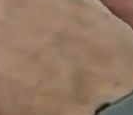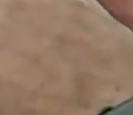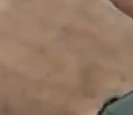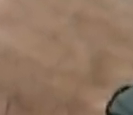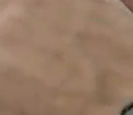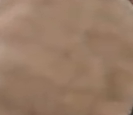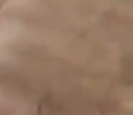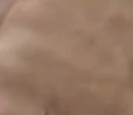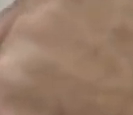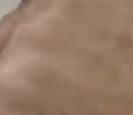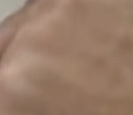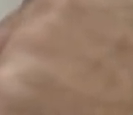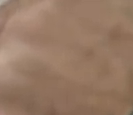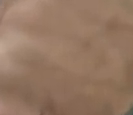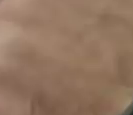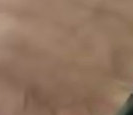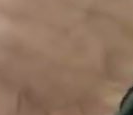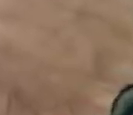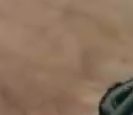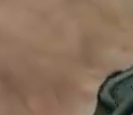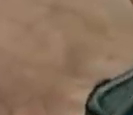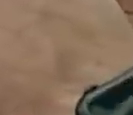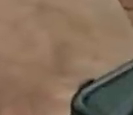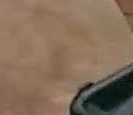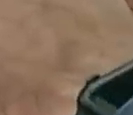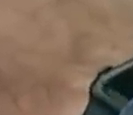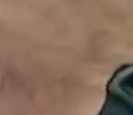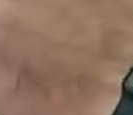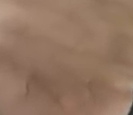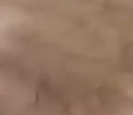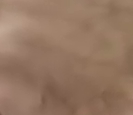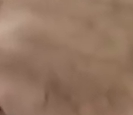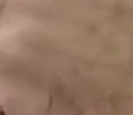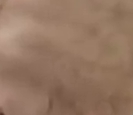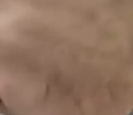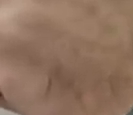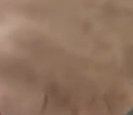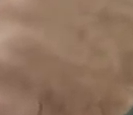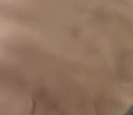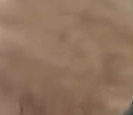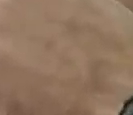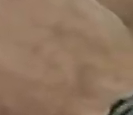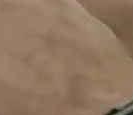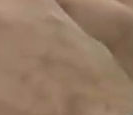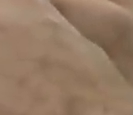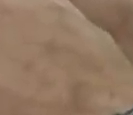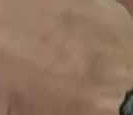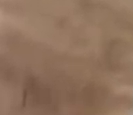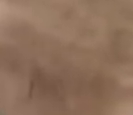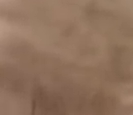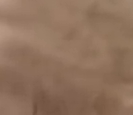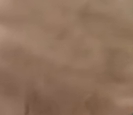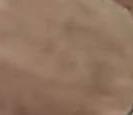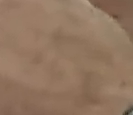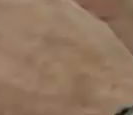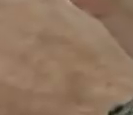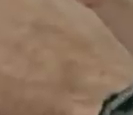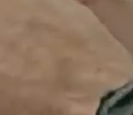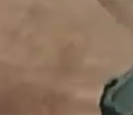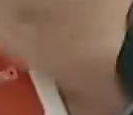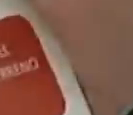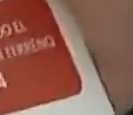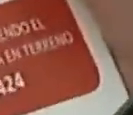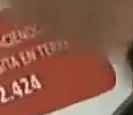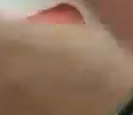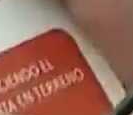18.505.144. Yo dudo que exista en este planeta alguien que haya hecho tal número de encuestas, y además son encuestas así llamadas de